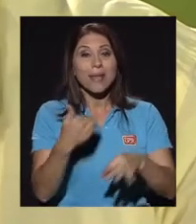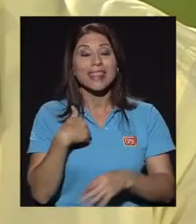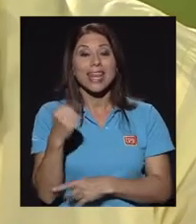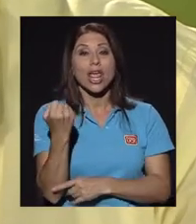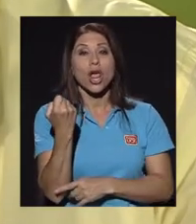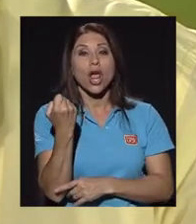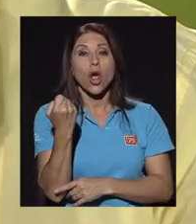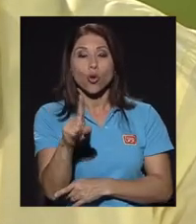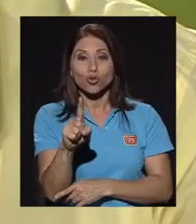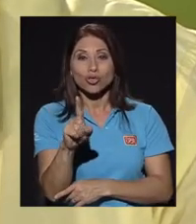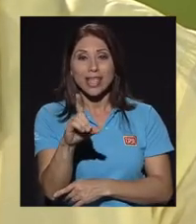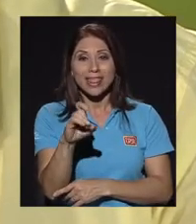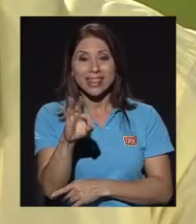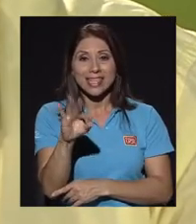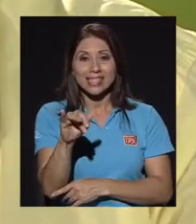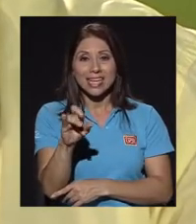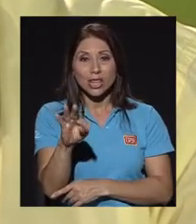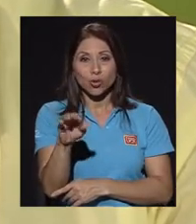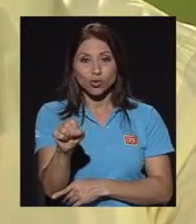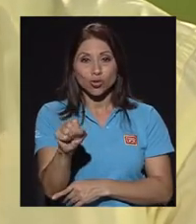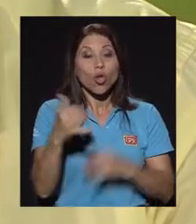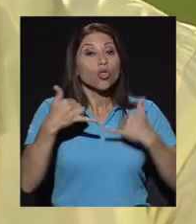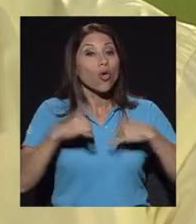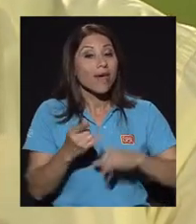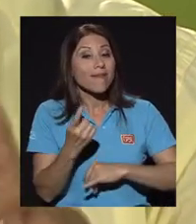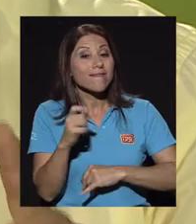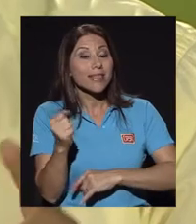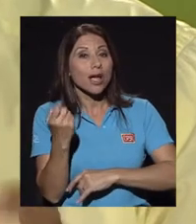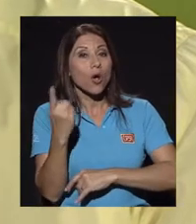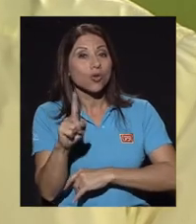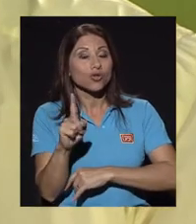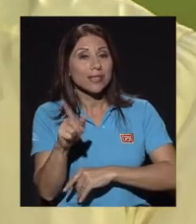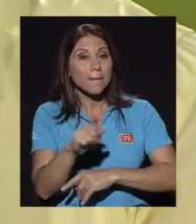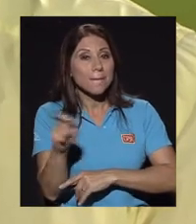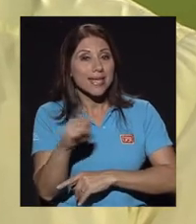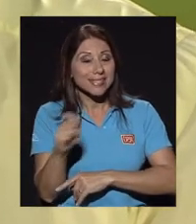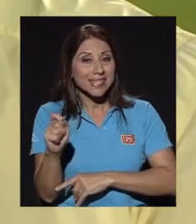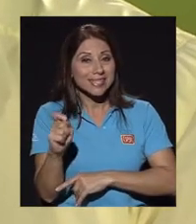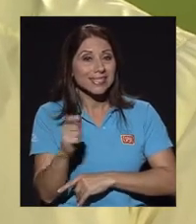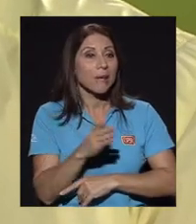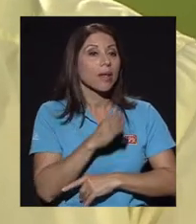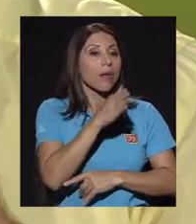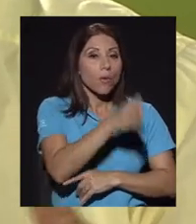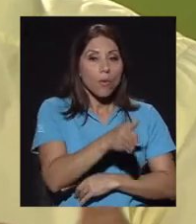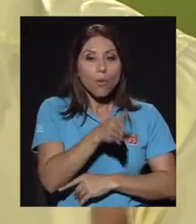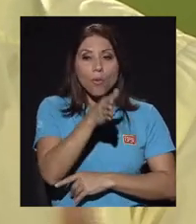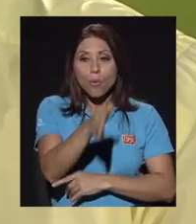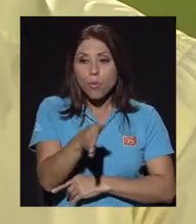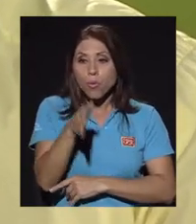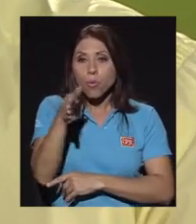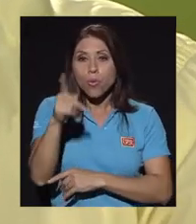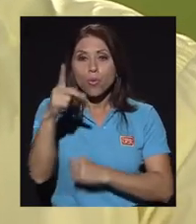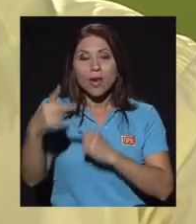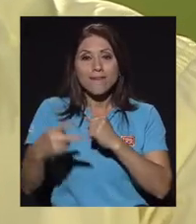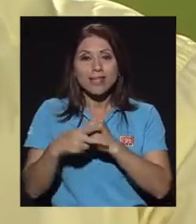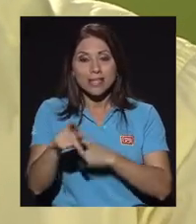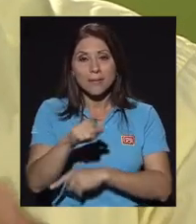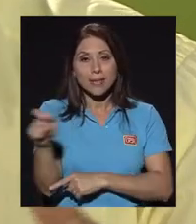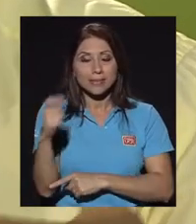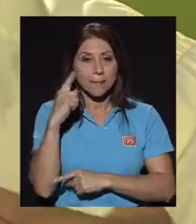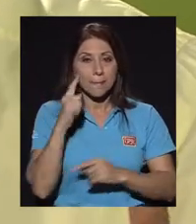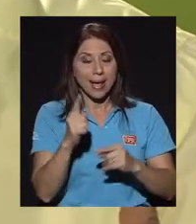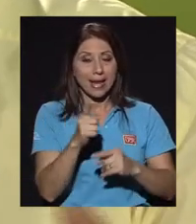llevar a los otros 11 distritos una vez al mes, para que las comunidades